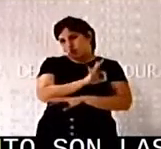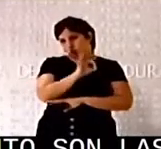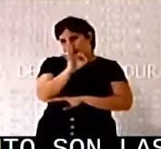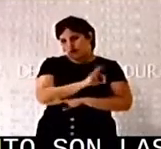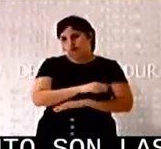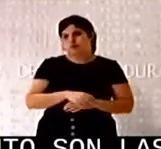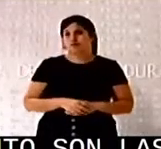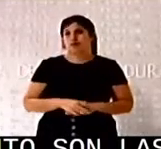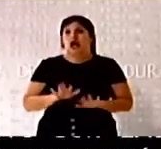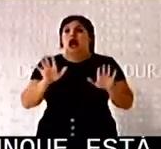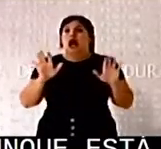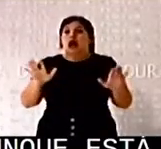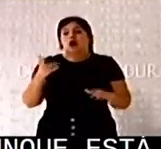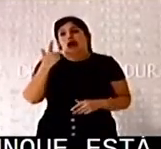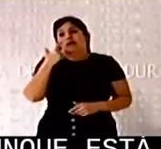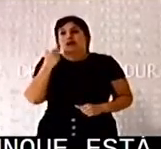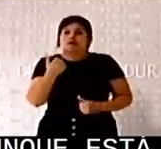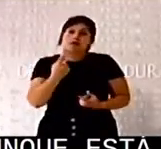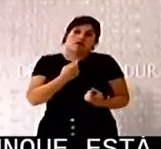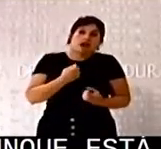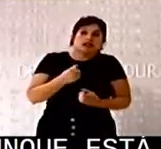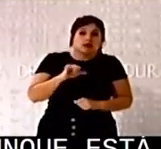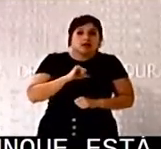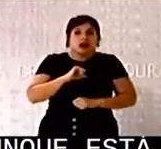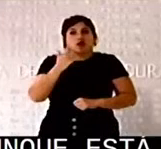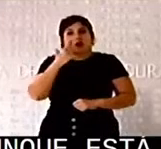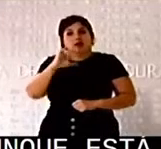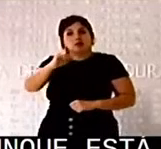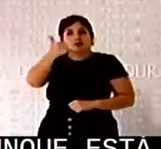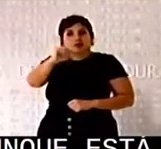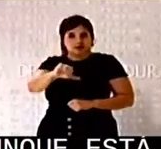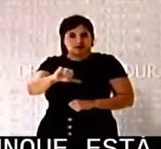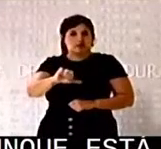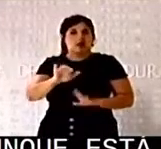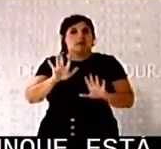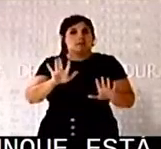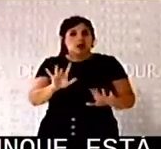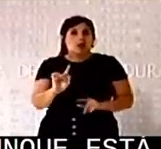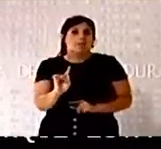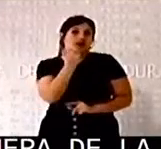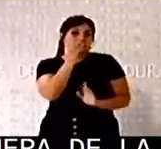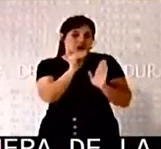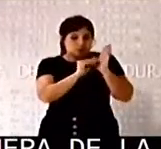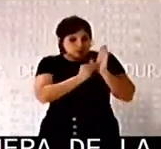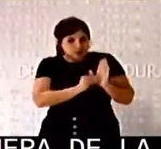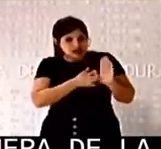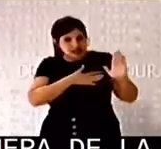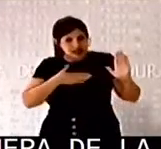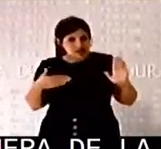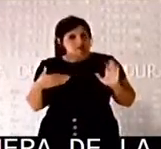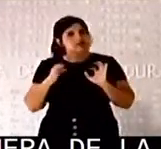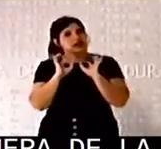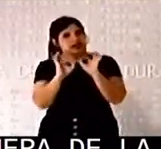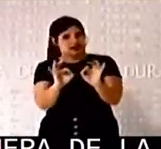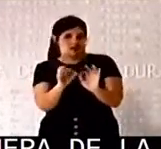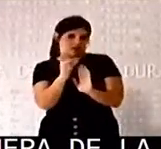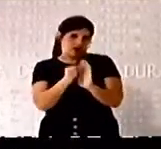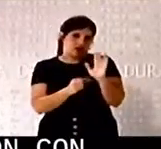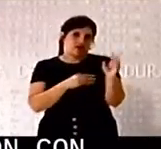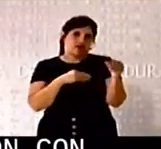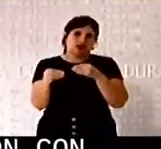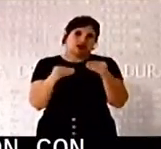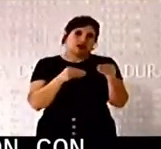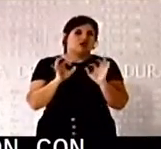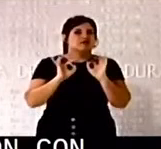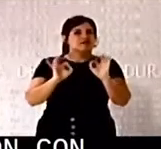aunque está pendiente de decidir, pero esa es la primera de las medidas de flexibilización con respecto al